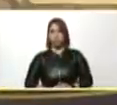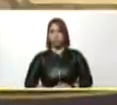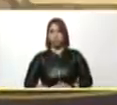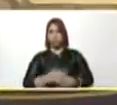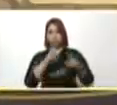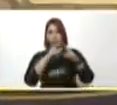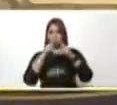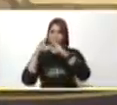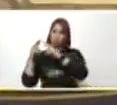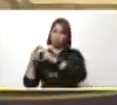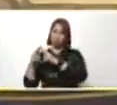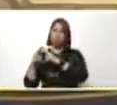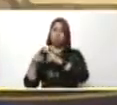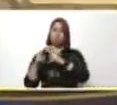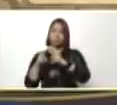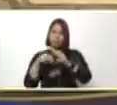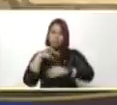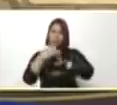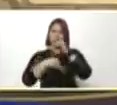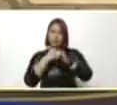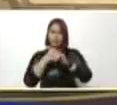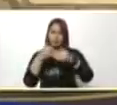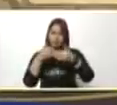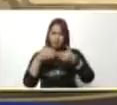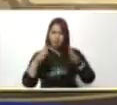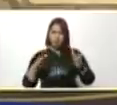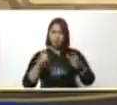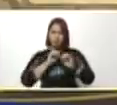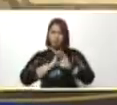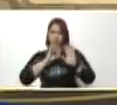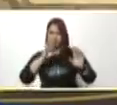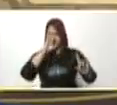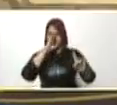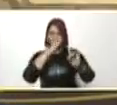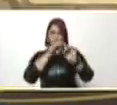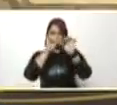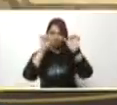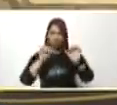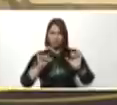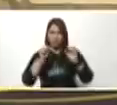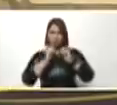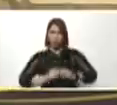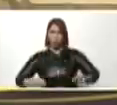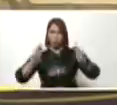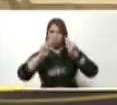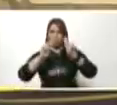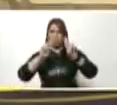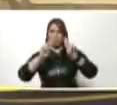Reconocimiento internacional, amplio, claro, directo, en el sistema de Naciones Unidas.